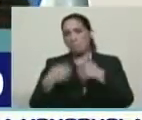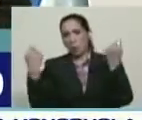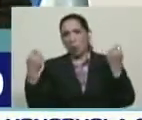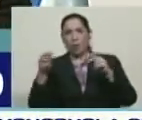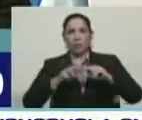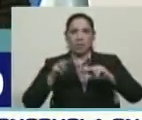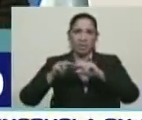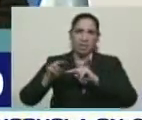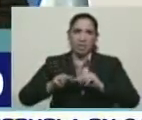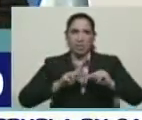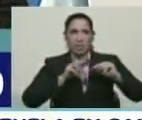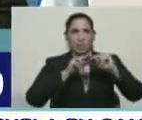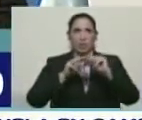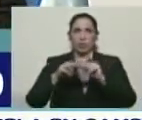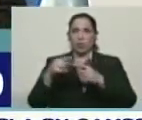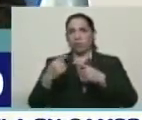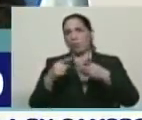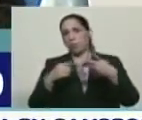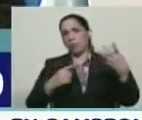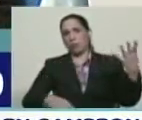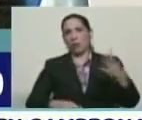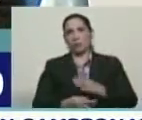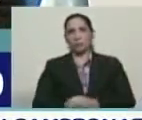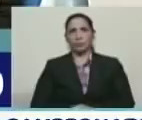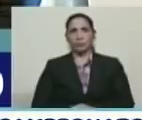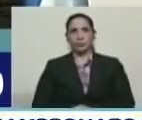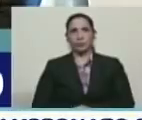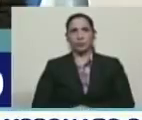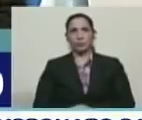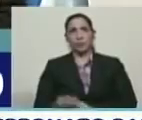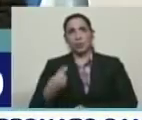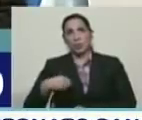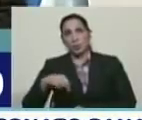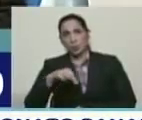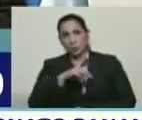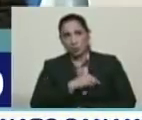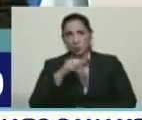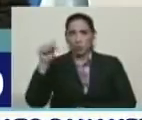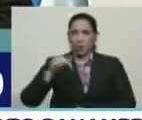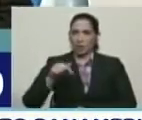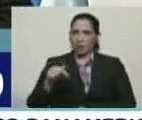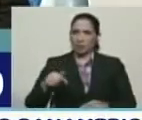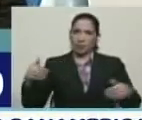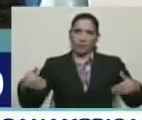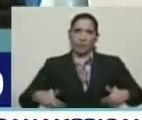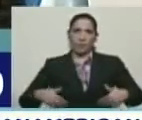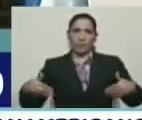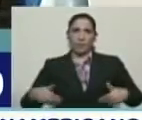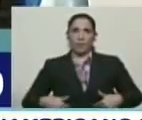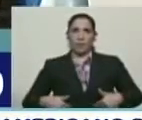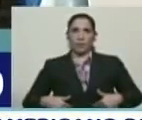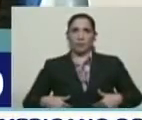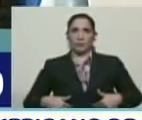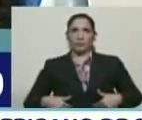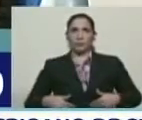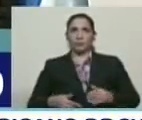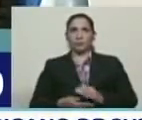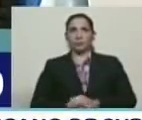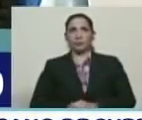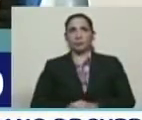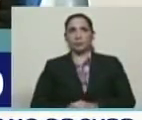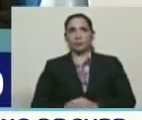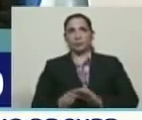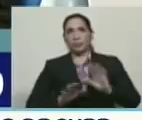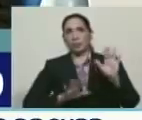sobreseyendo casos o lanzando los archivos fiscales, nosotros, en el caso de extorsión y secuestro, durante los 15 meses